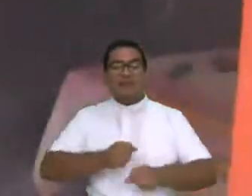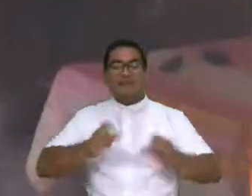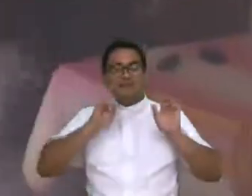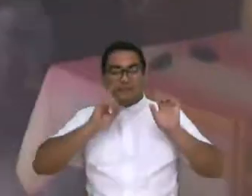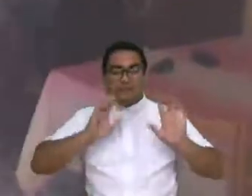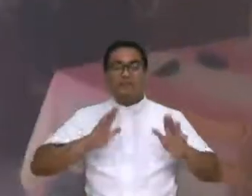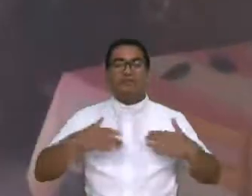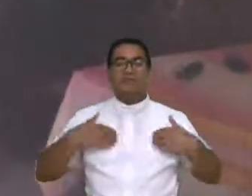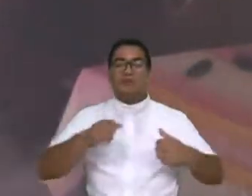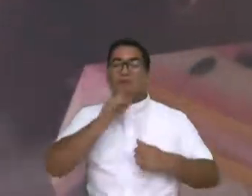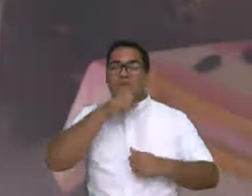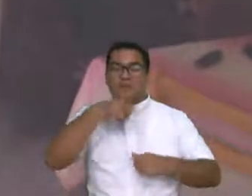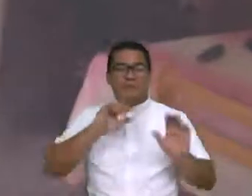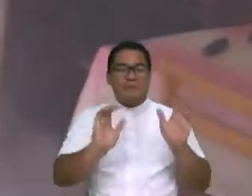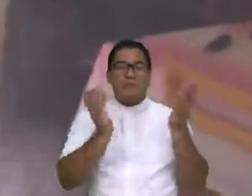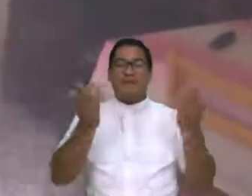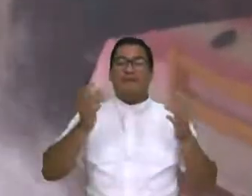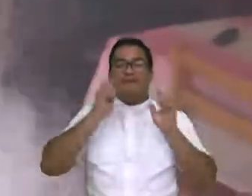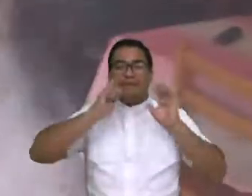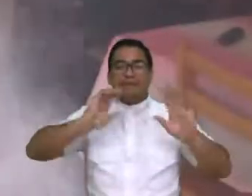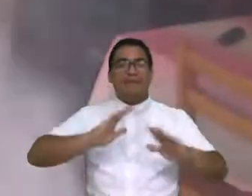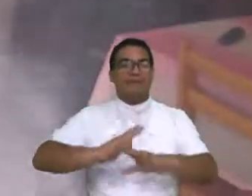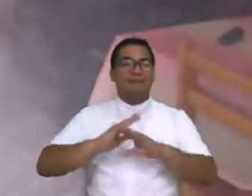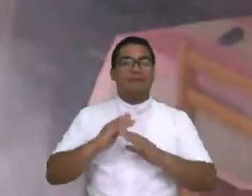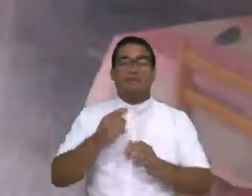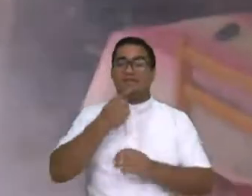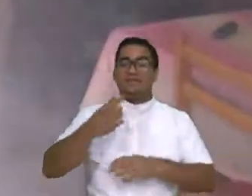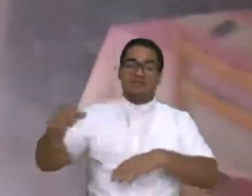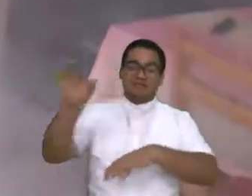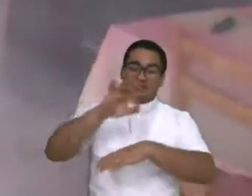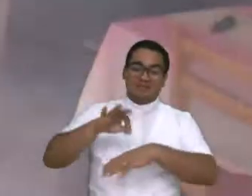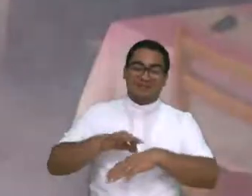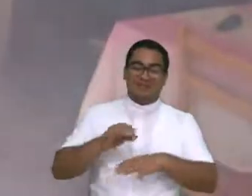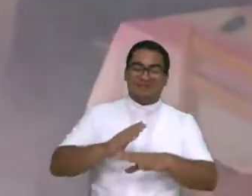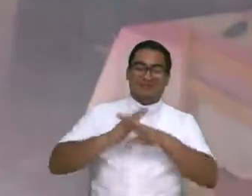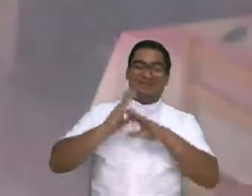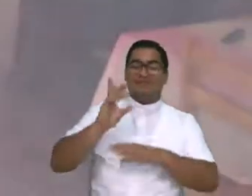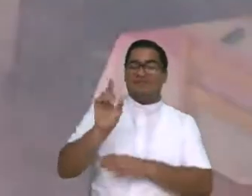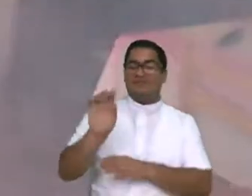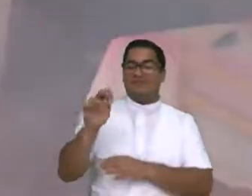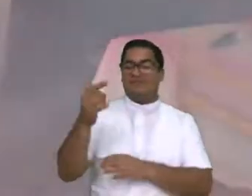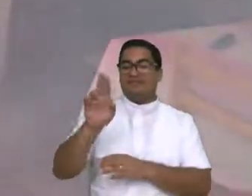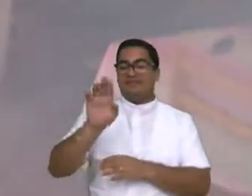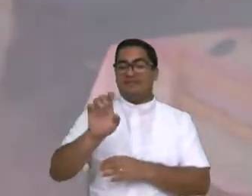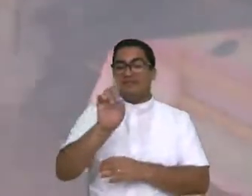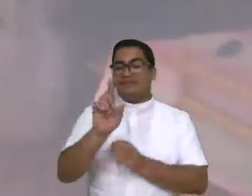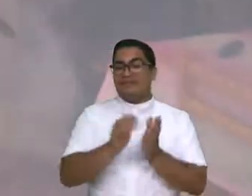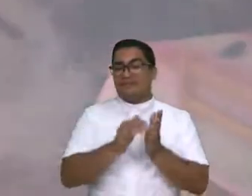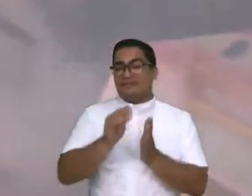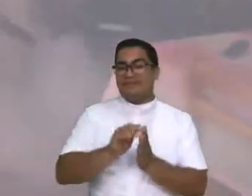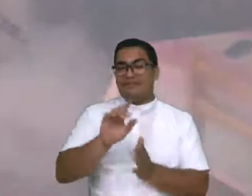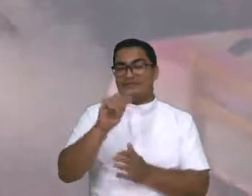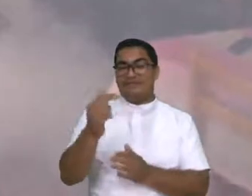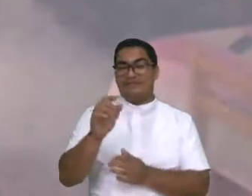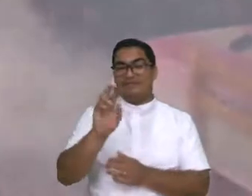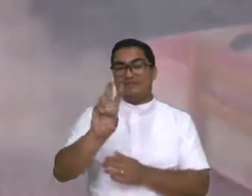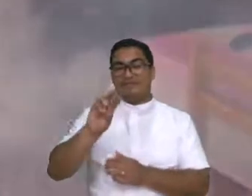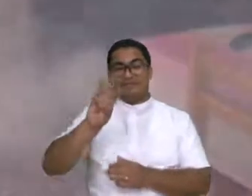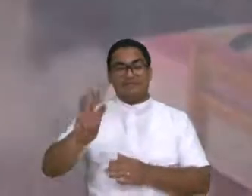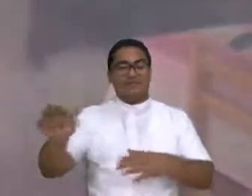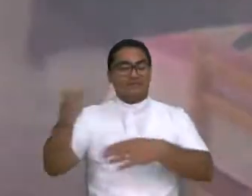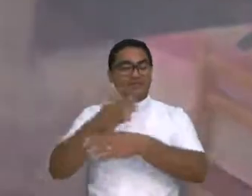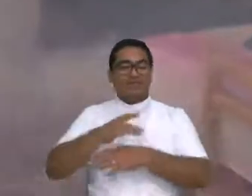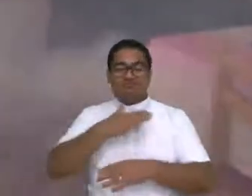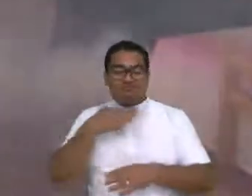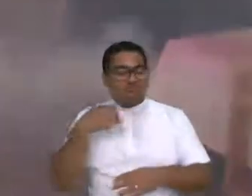adultos mayores. En tanto, en la lucha antiepidémica, el Ministerio de Salud eliminó 1.730.000 criaderos de